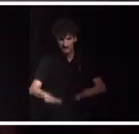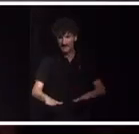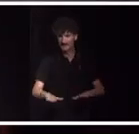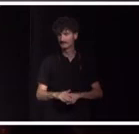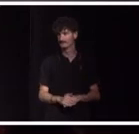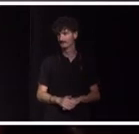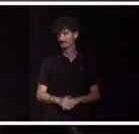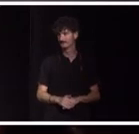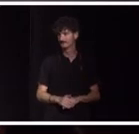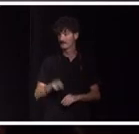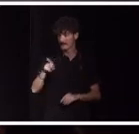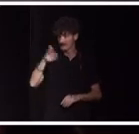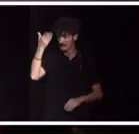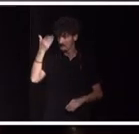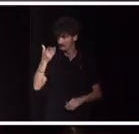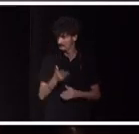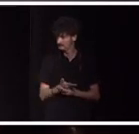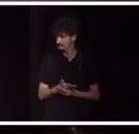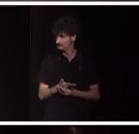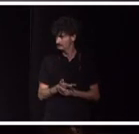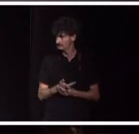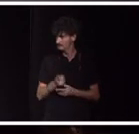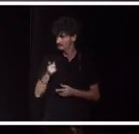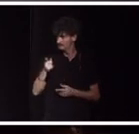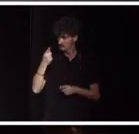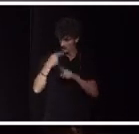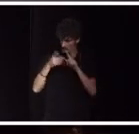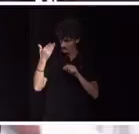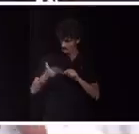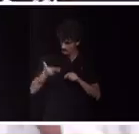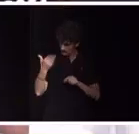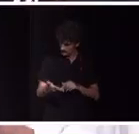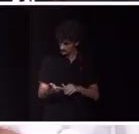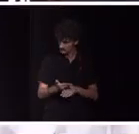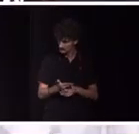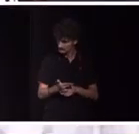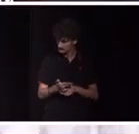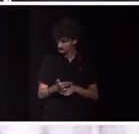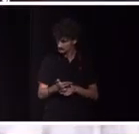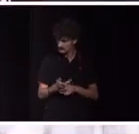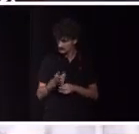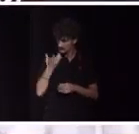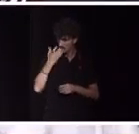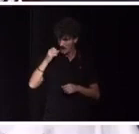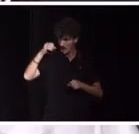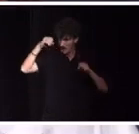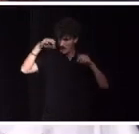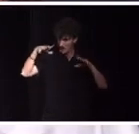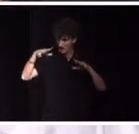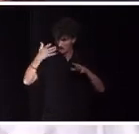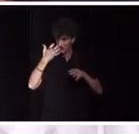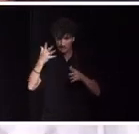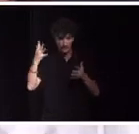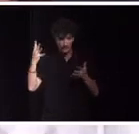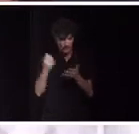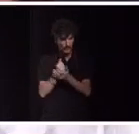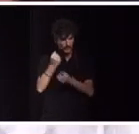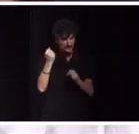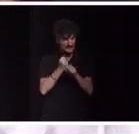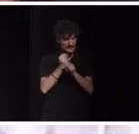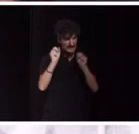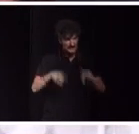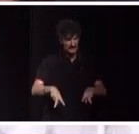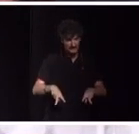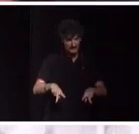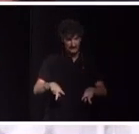Pero hay algo más importante, que no es que no se encienda ni la luz, sino que